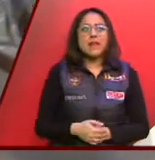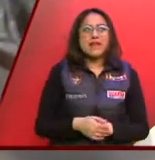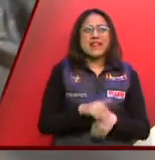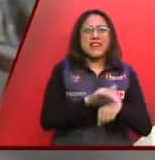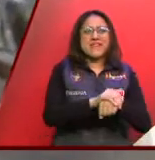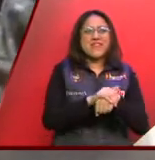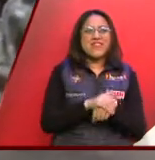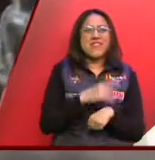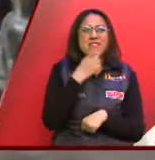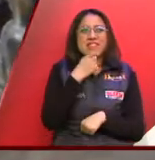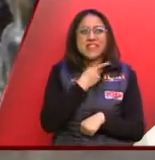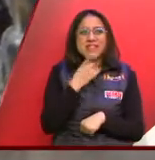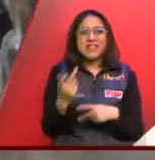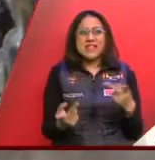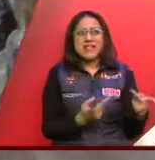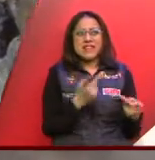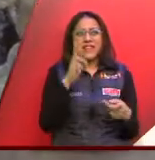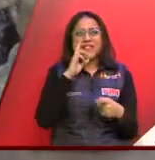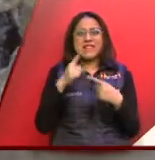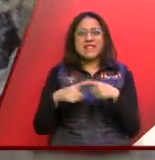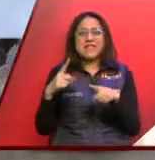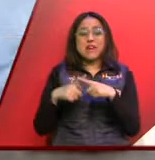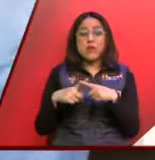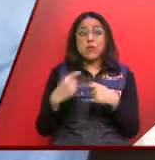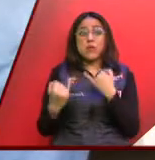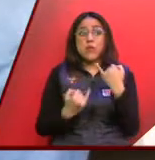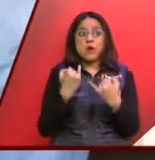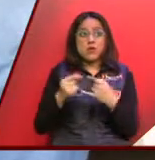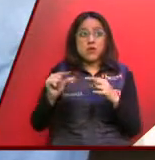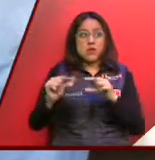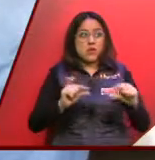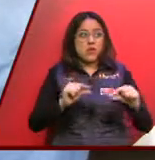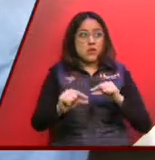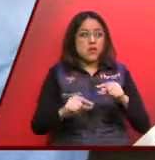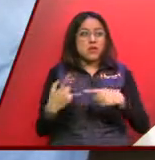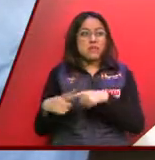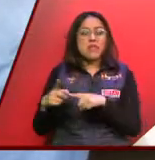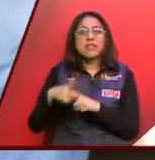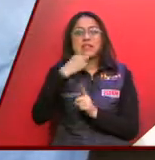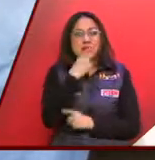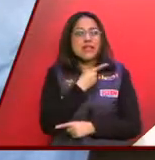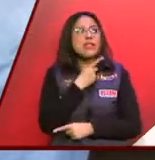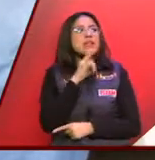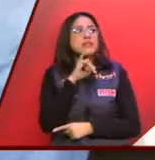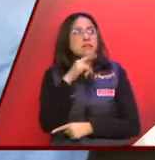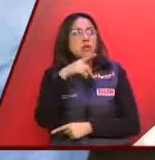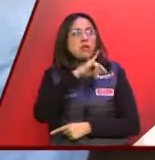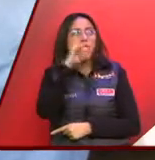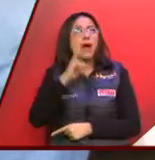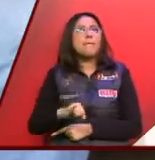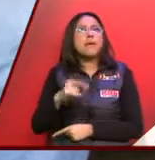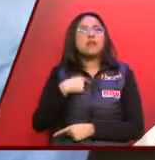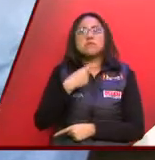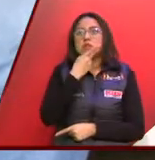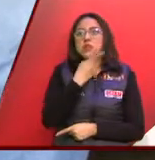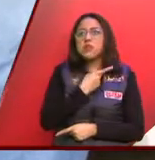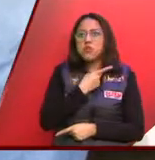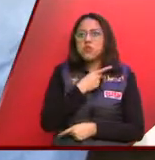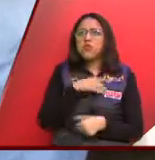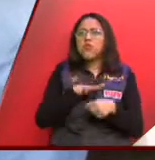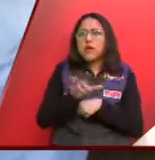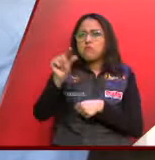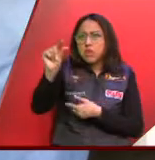amigo que si podía tallar un juego de ajedrez para él, y le decía que sí, pero nunca me explicó las medidas, sino me dice